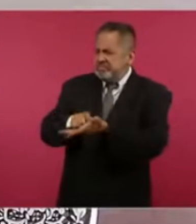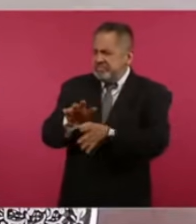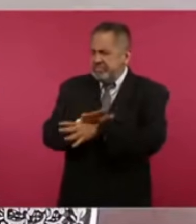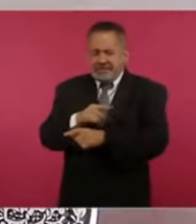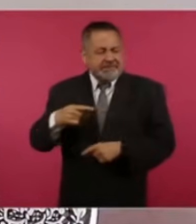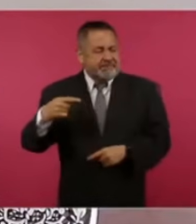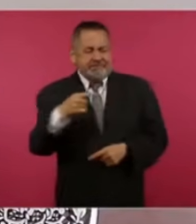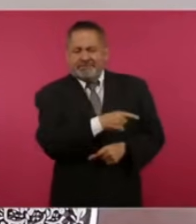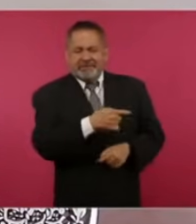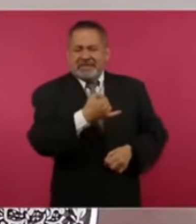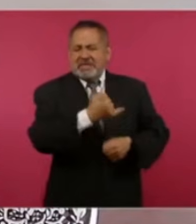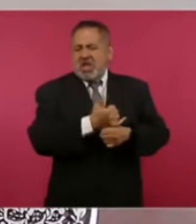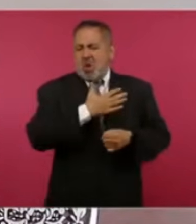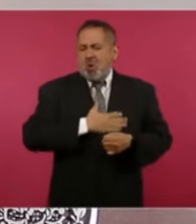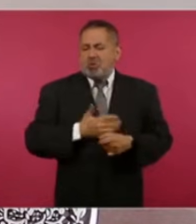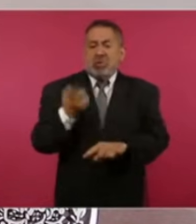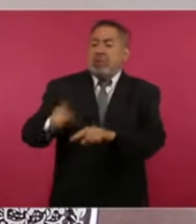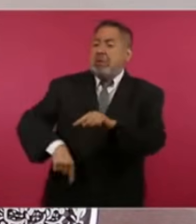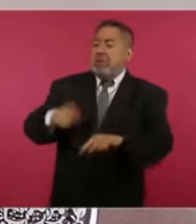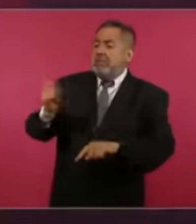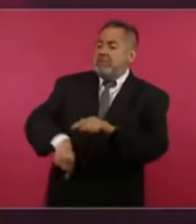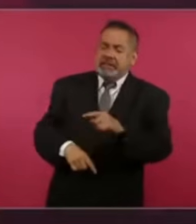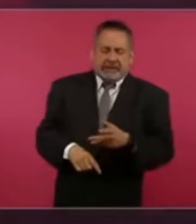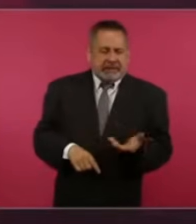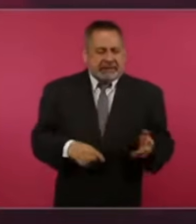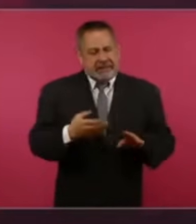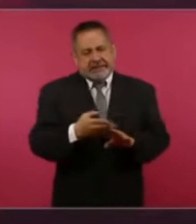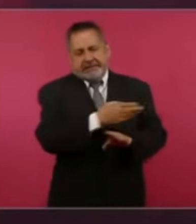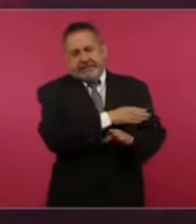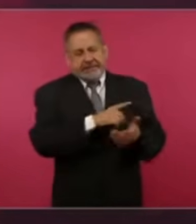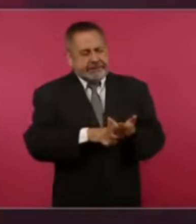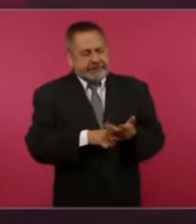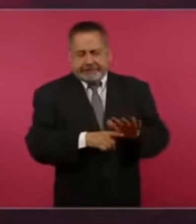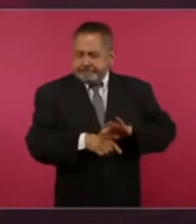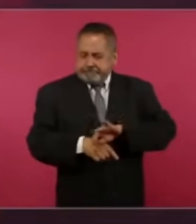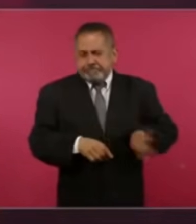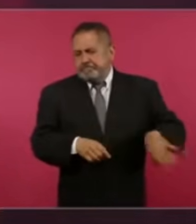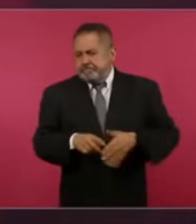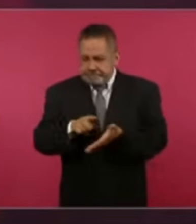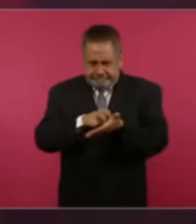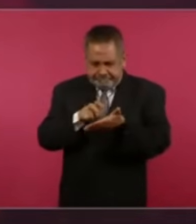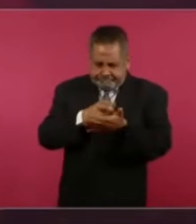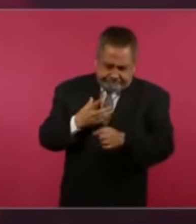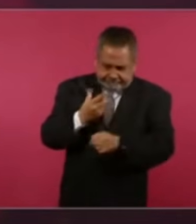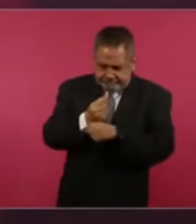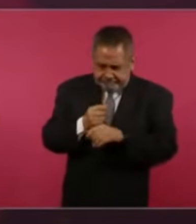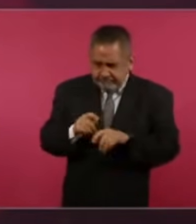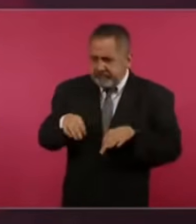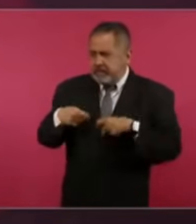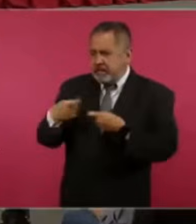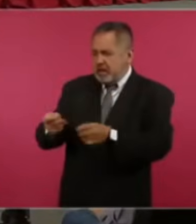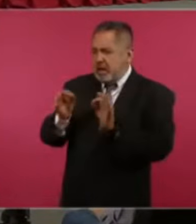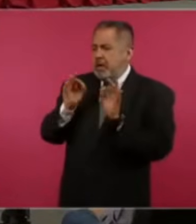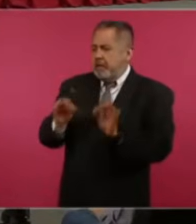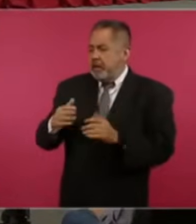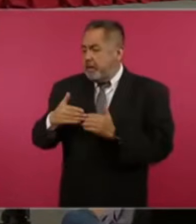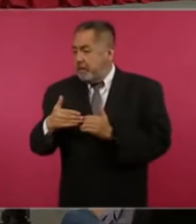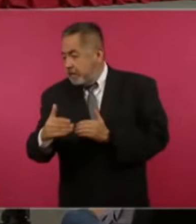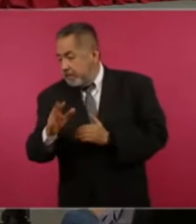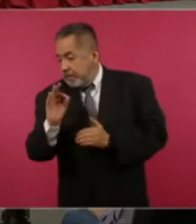las injusticias y los agravios del pasado para las generaciones presentes y futuras